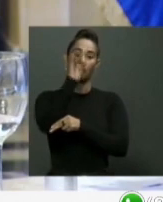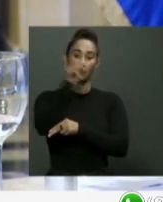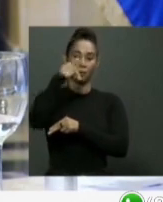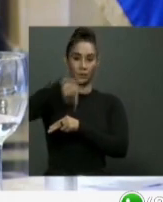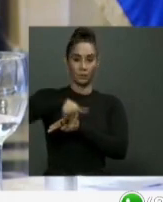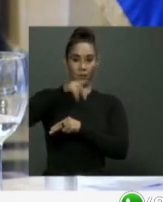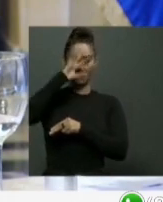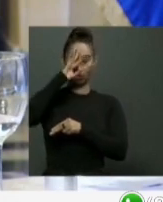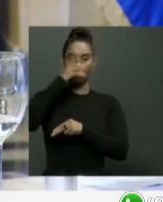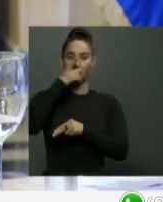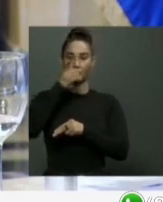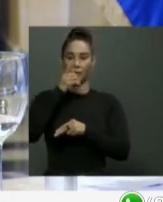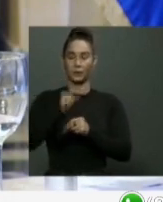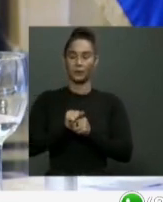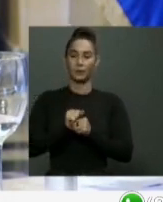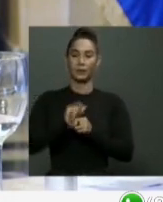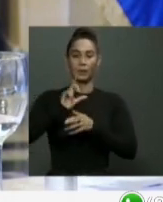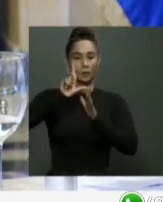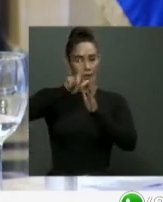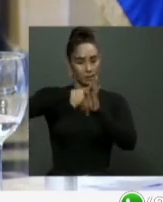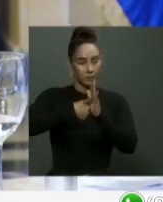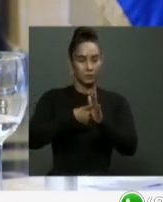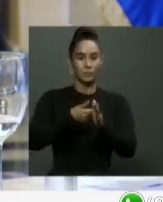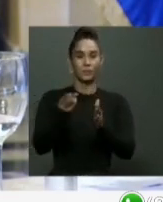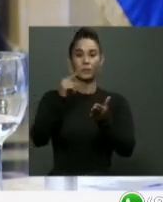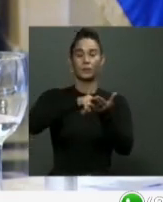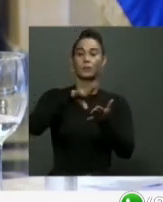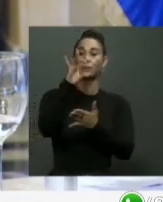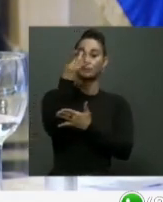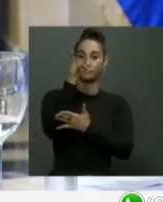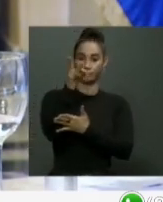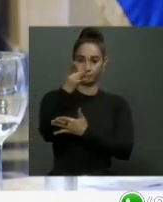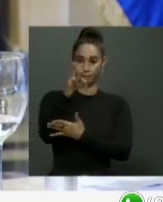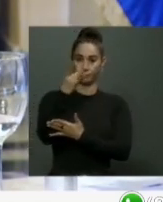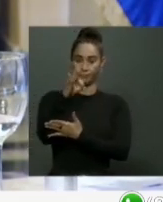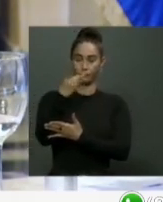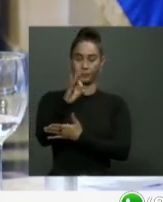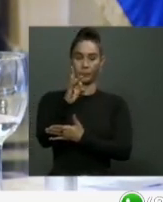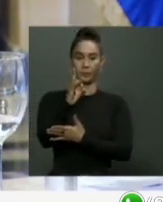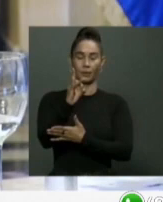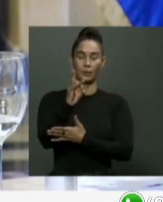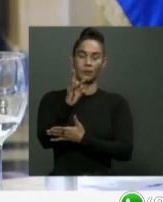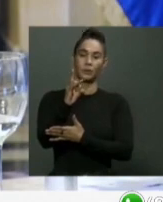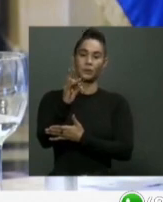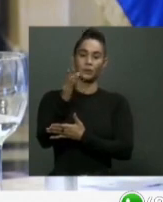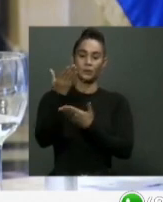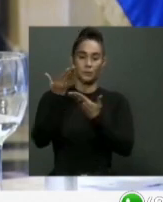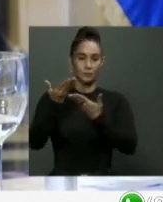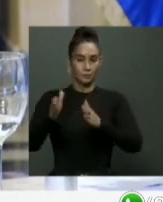el Omicron si es que vamos a ver Carolina